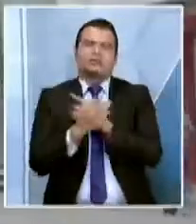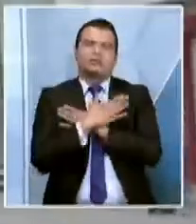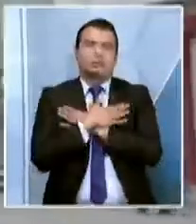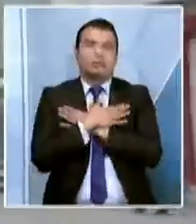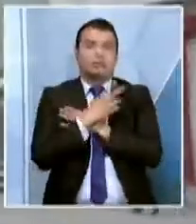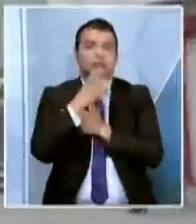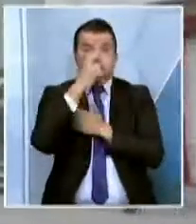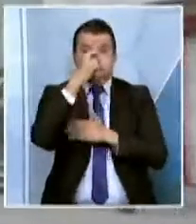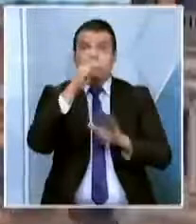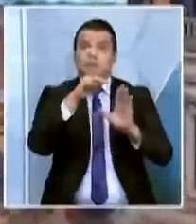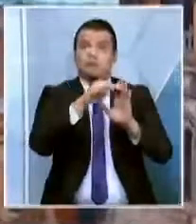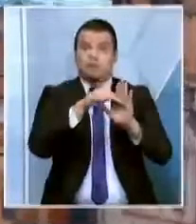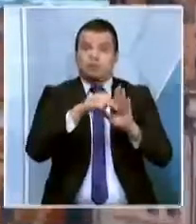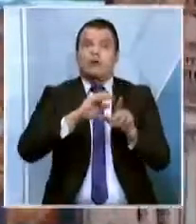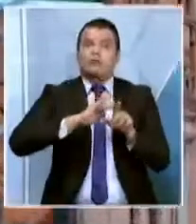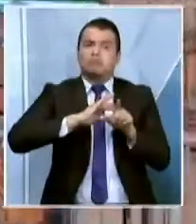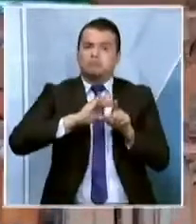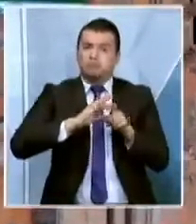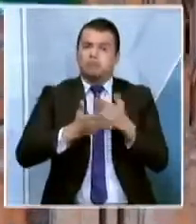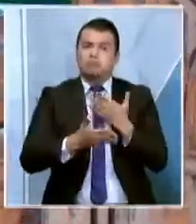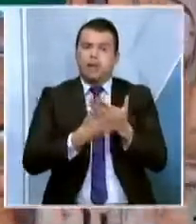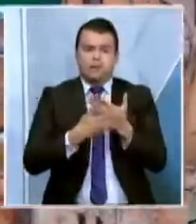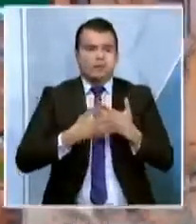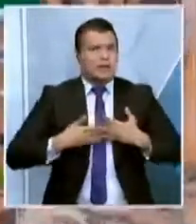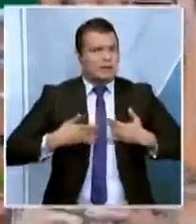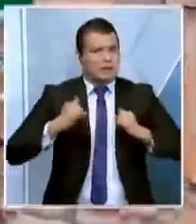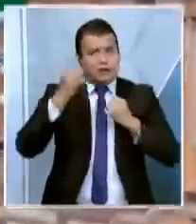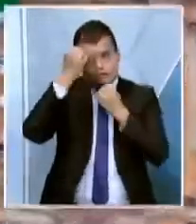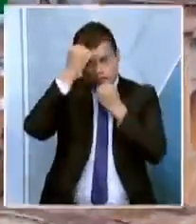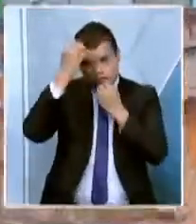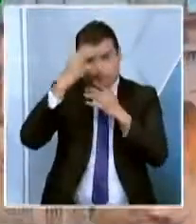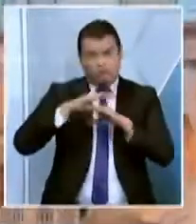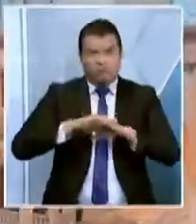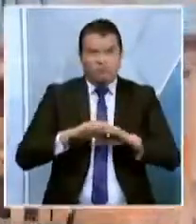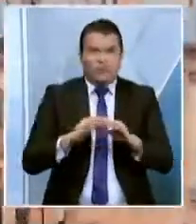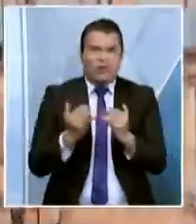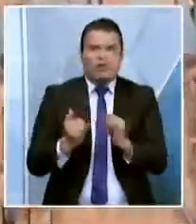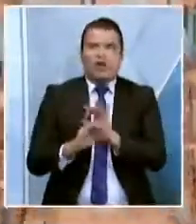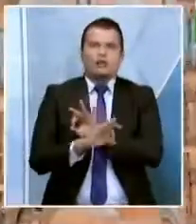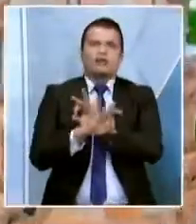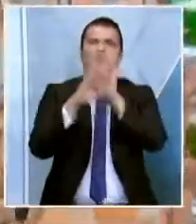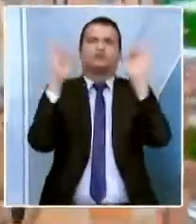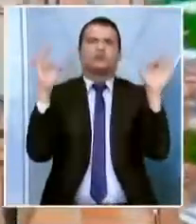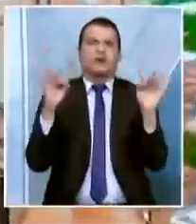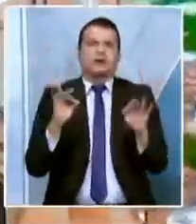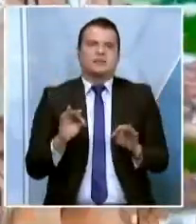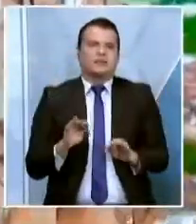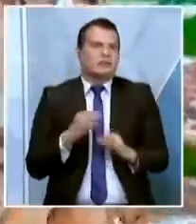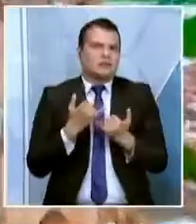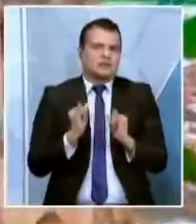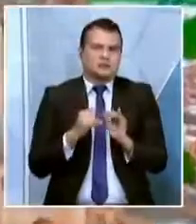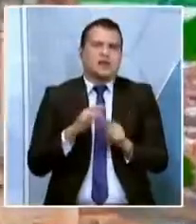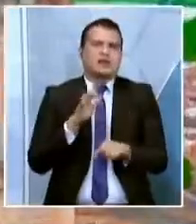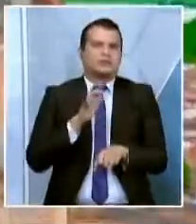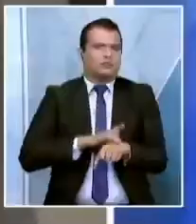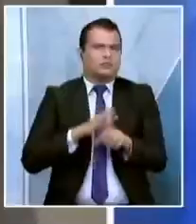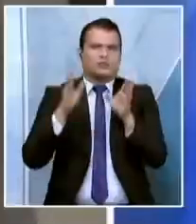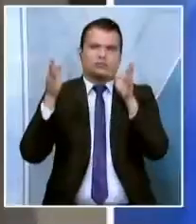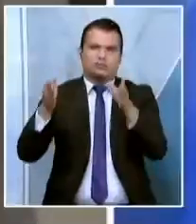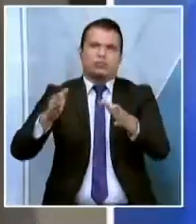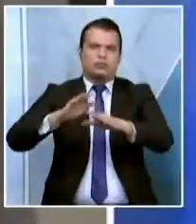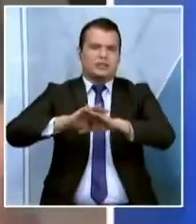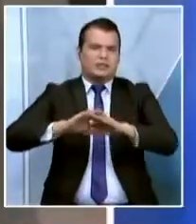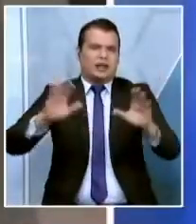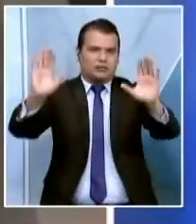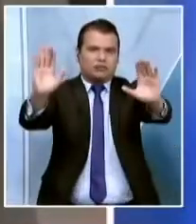las restricciones que nos implica esta pandemia. Hemos cancelado la continuidad del velorio de mi papá y pues